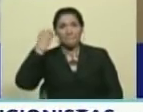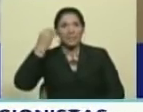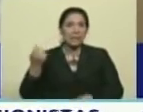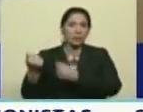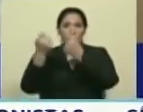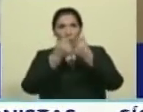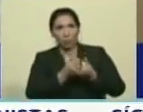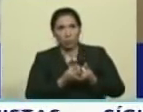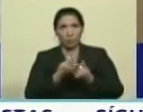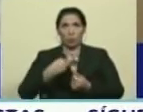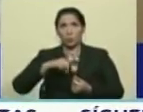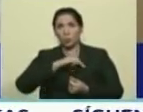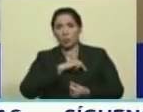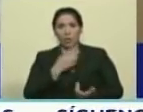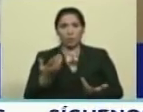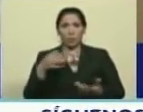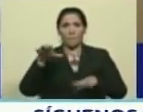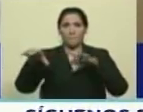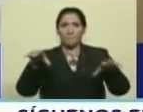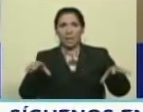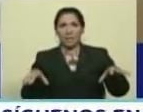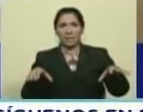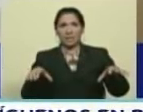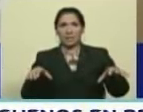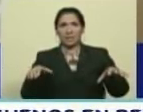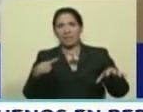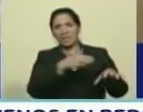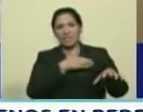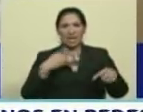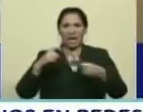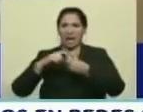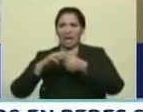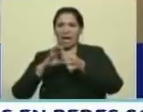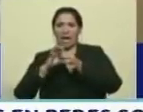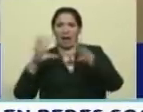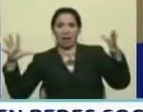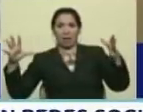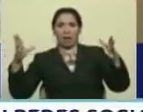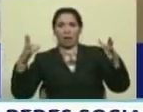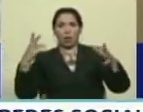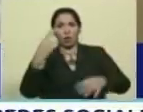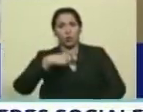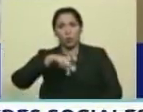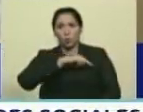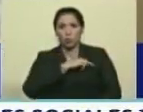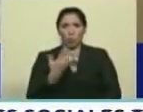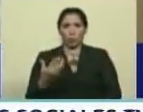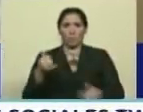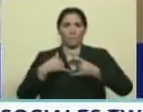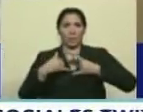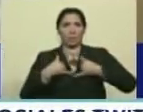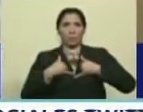nuestros países lleva al autoaislamiento entre nosotros mismos, así lo veo.